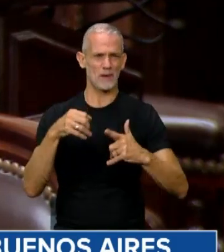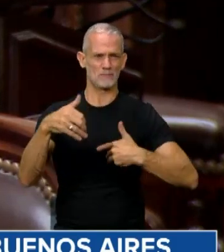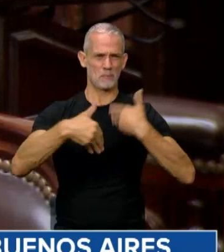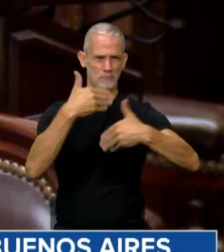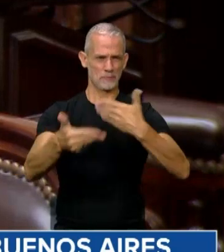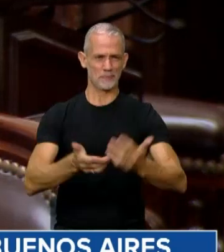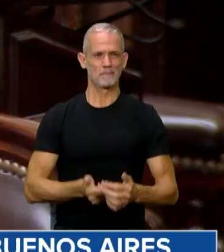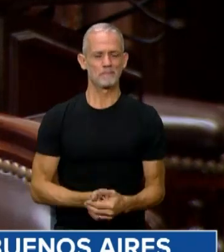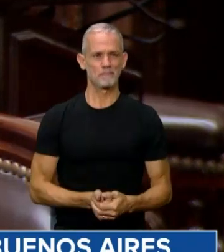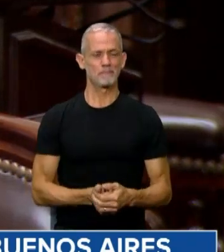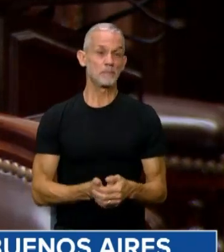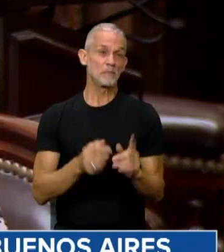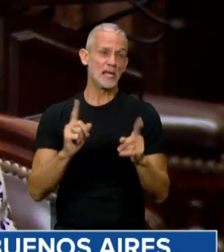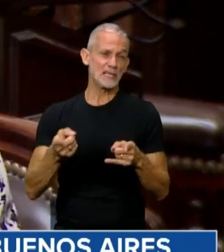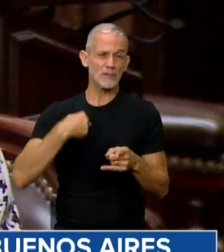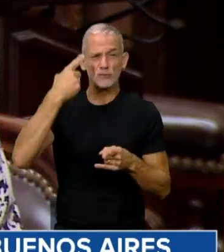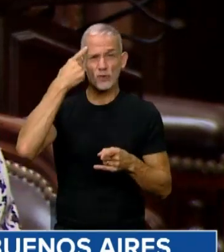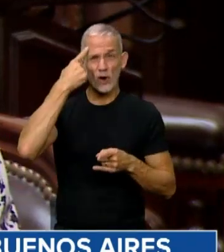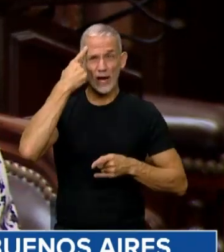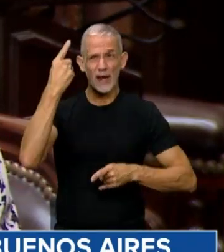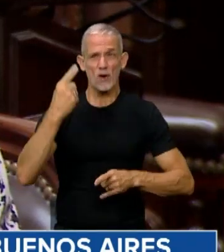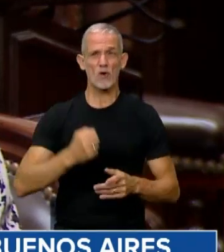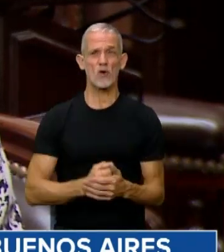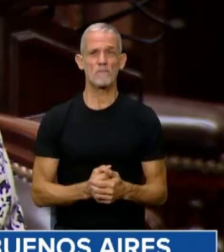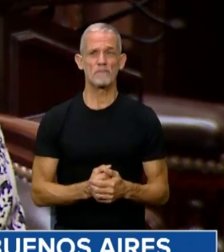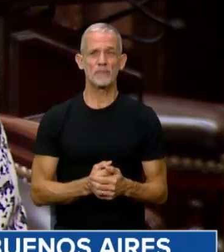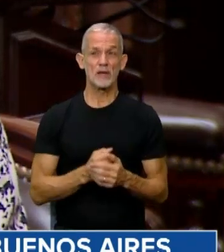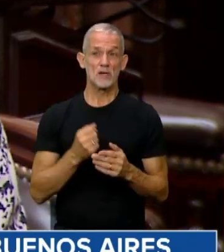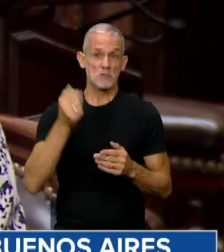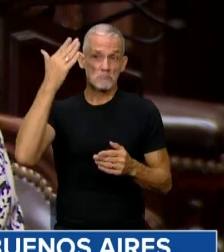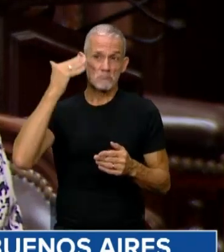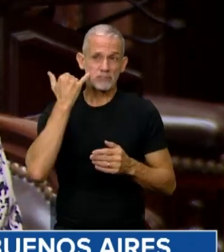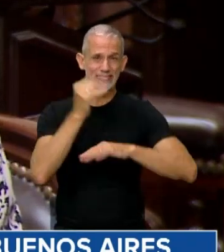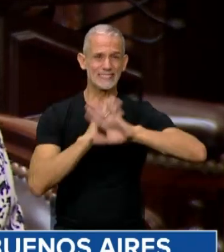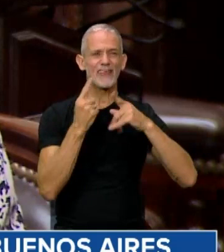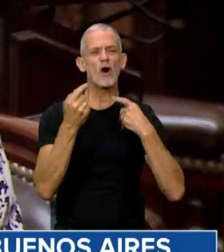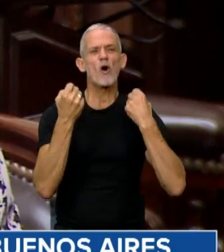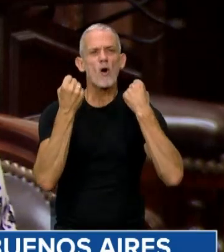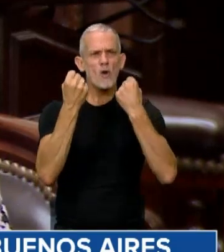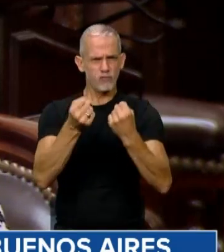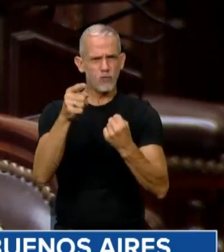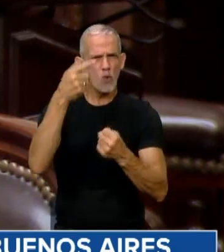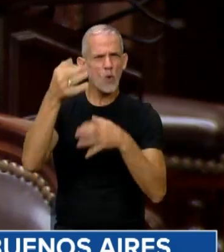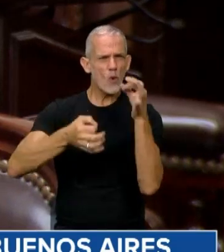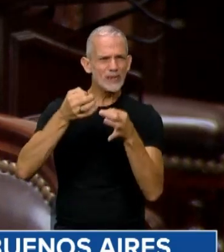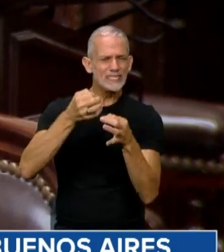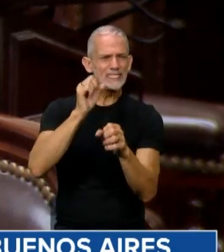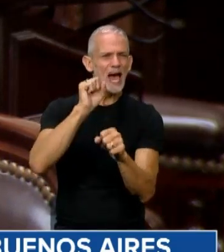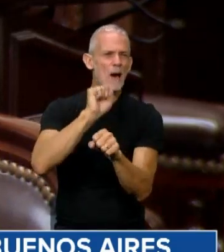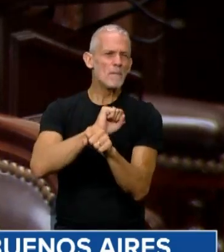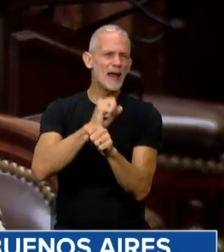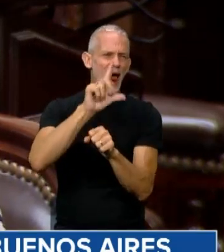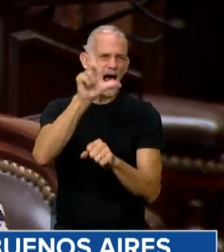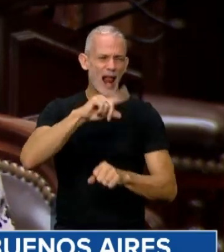hacer. También creo, y se ha dicho acá, que cuando hablamos de fortalecer la justicia penal federal,